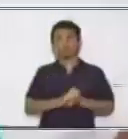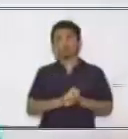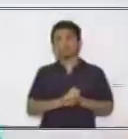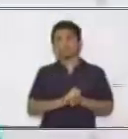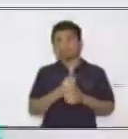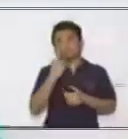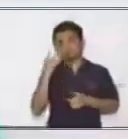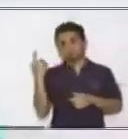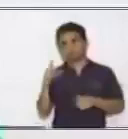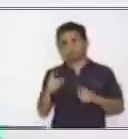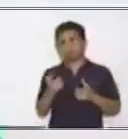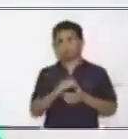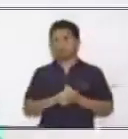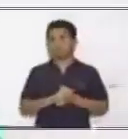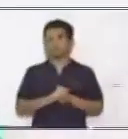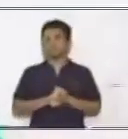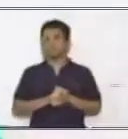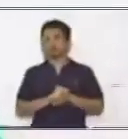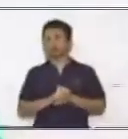hacer?